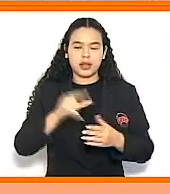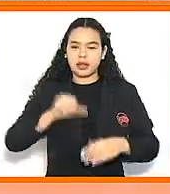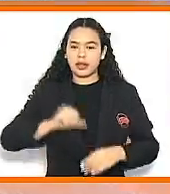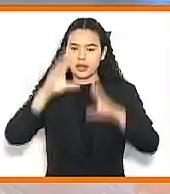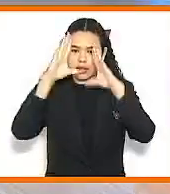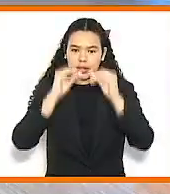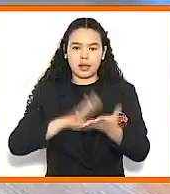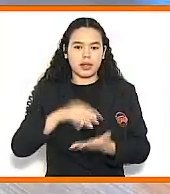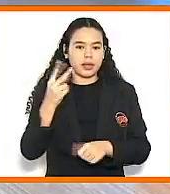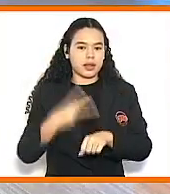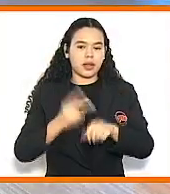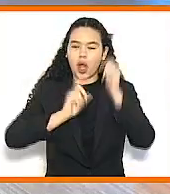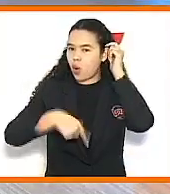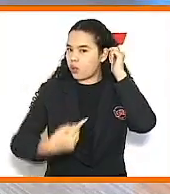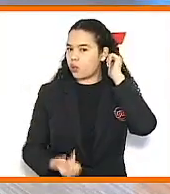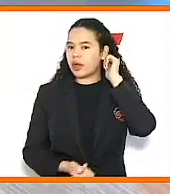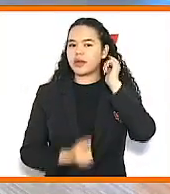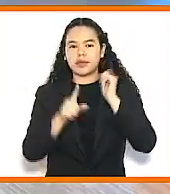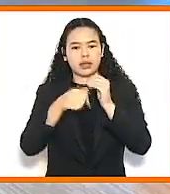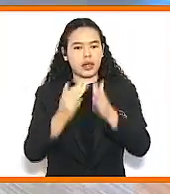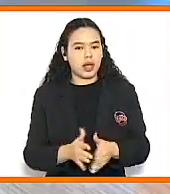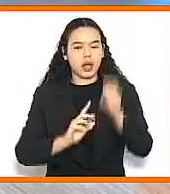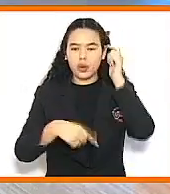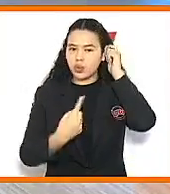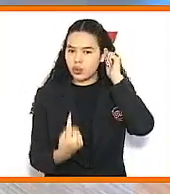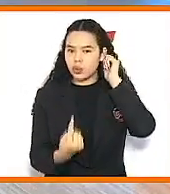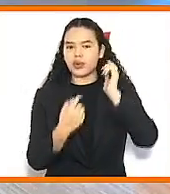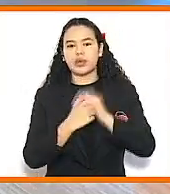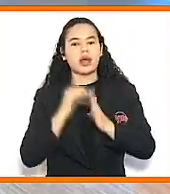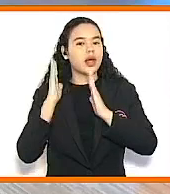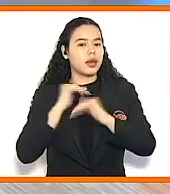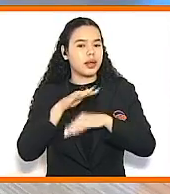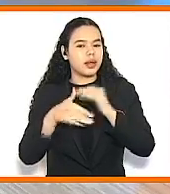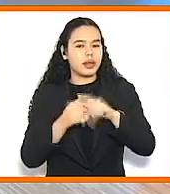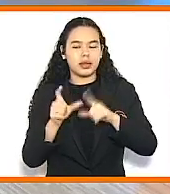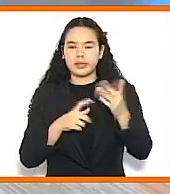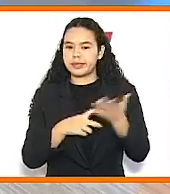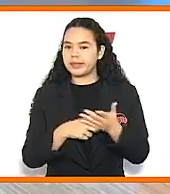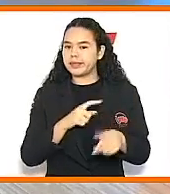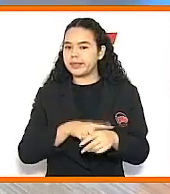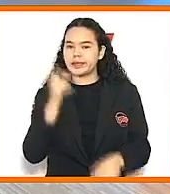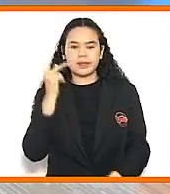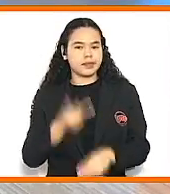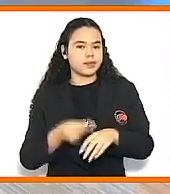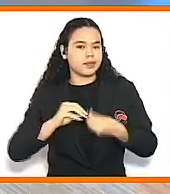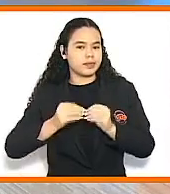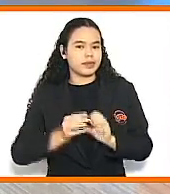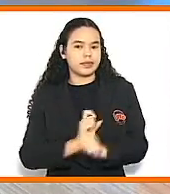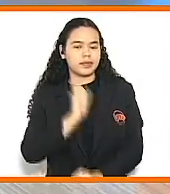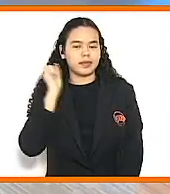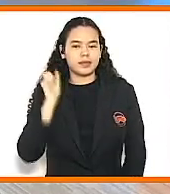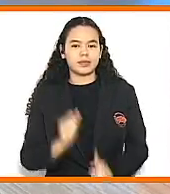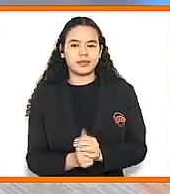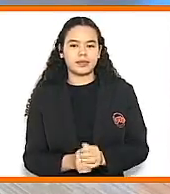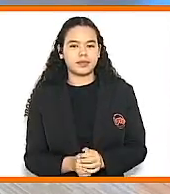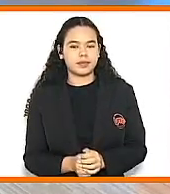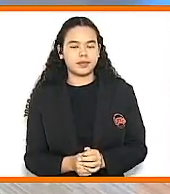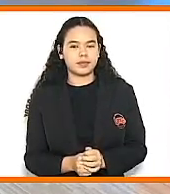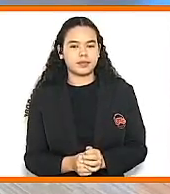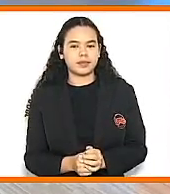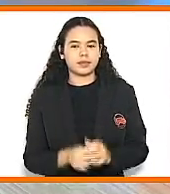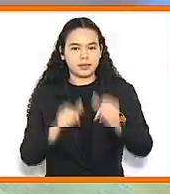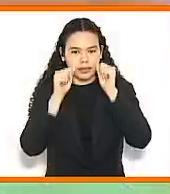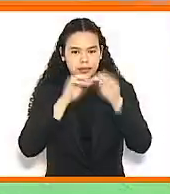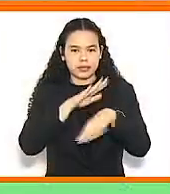por 2 en Diaria. Y si sos jugador para más 1, espero tengas tu boleto en mano, porque vamos a conocer cuál es el número seleccionado.